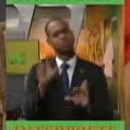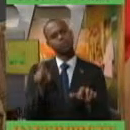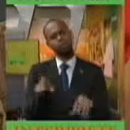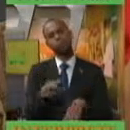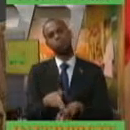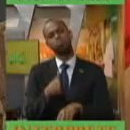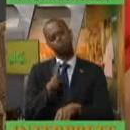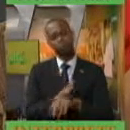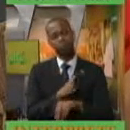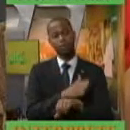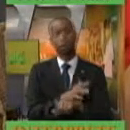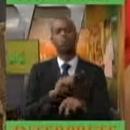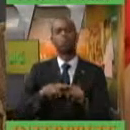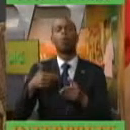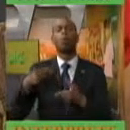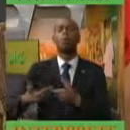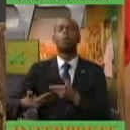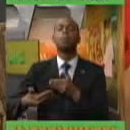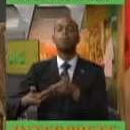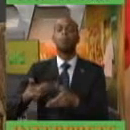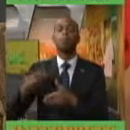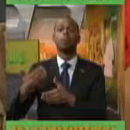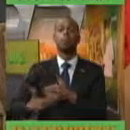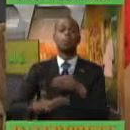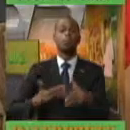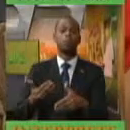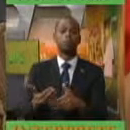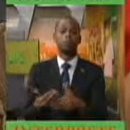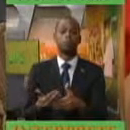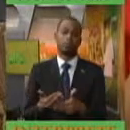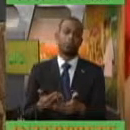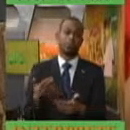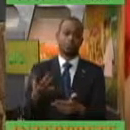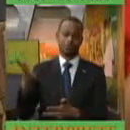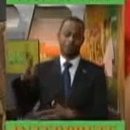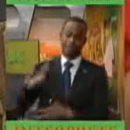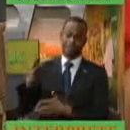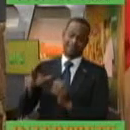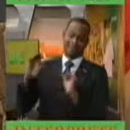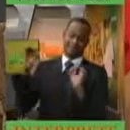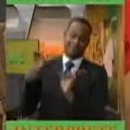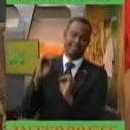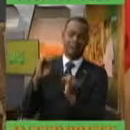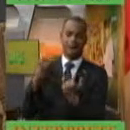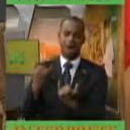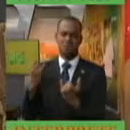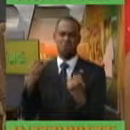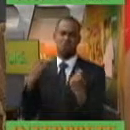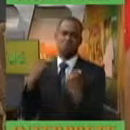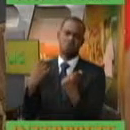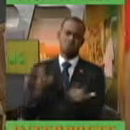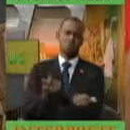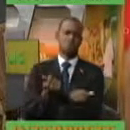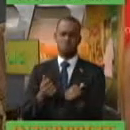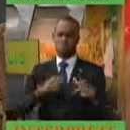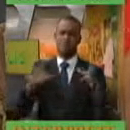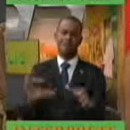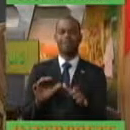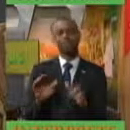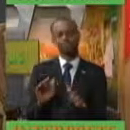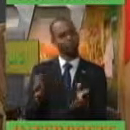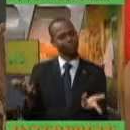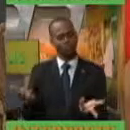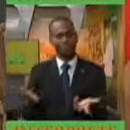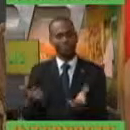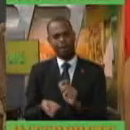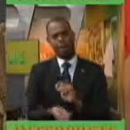todavía, pero es un proceso porque no podemos lograr que lo que no se hizo en toda la historia de la República Dominicana en unos cuantos años pues